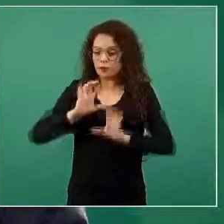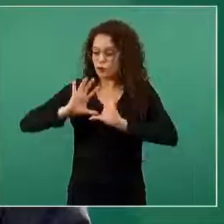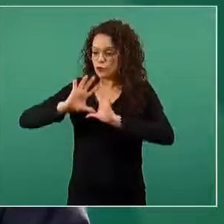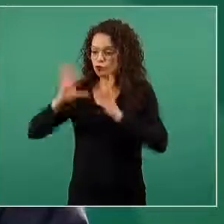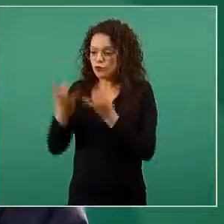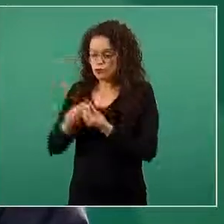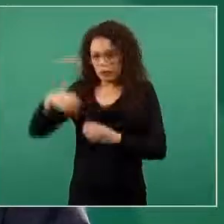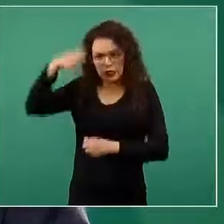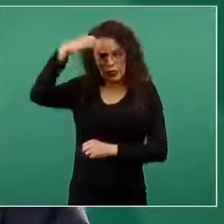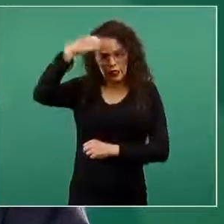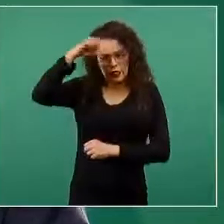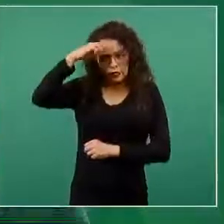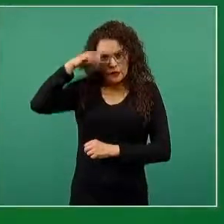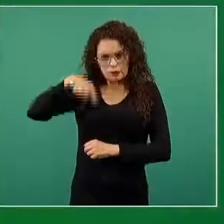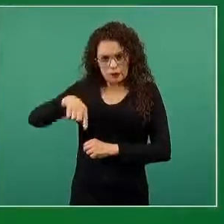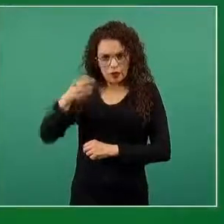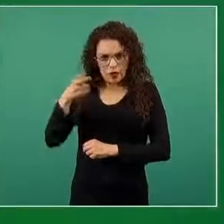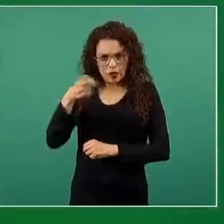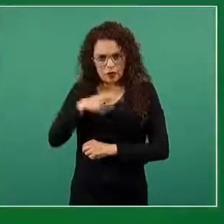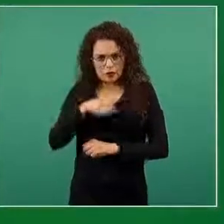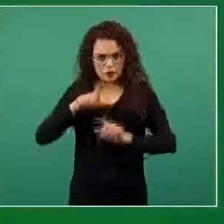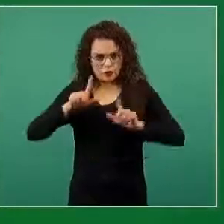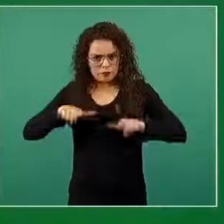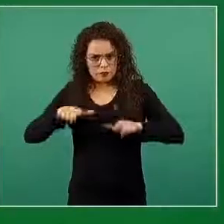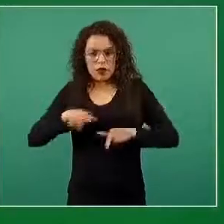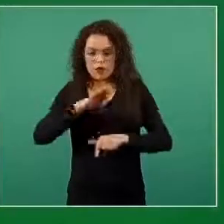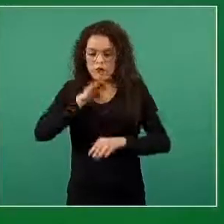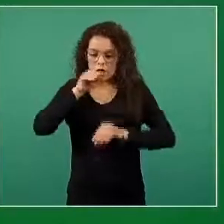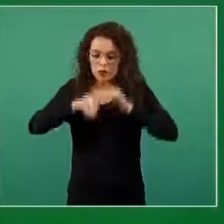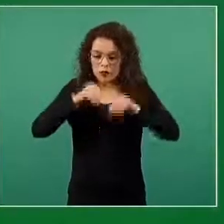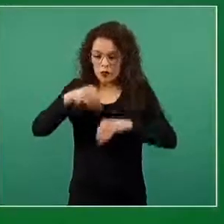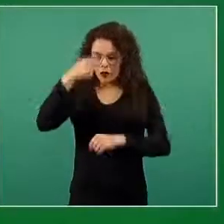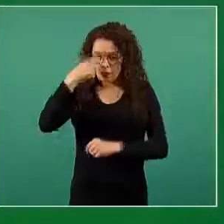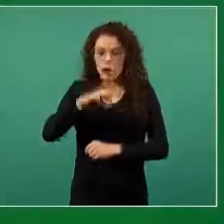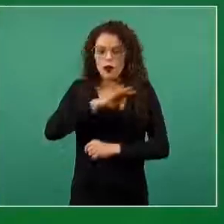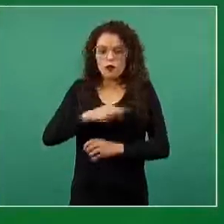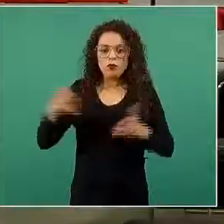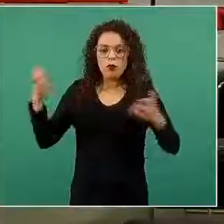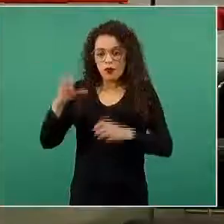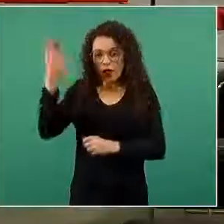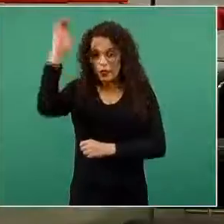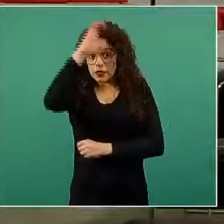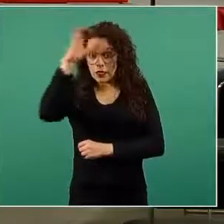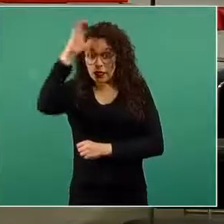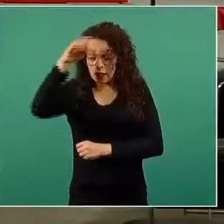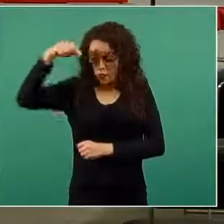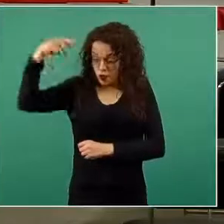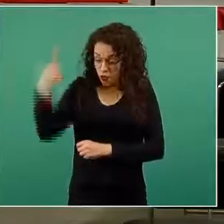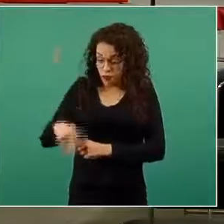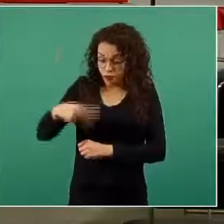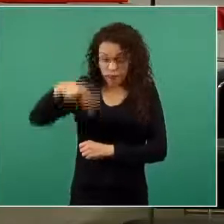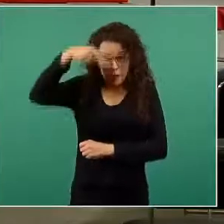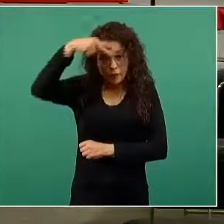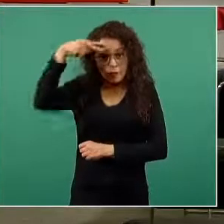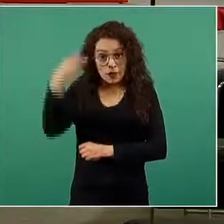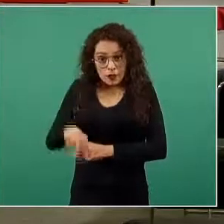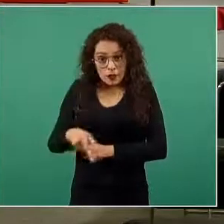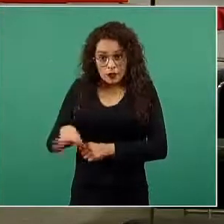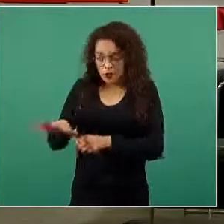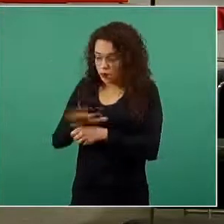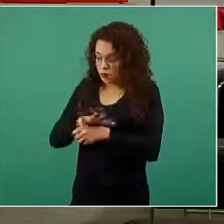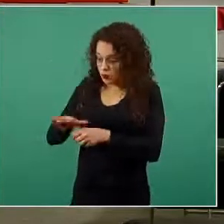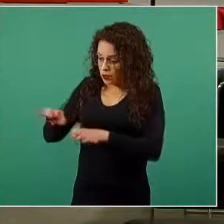global se adaptó a las capacidades de producción científica mexicana, un consorcio de